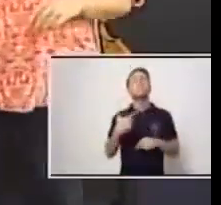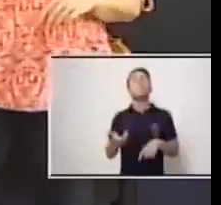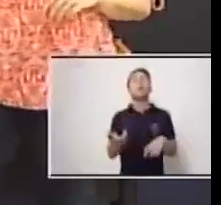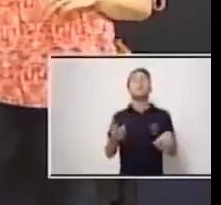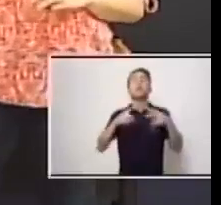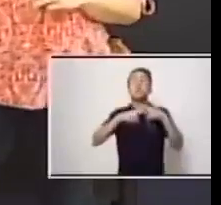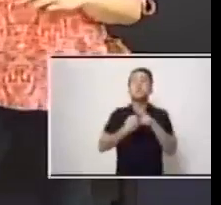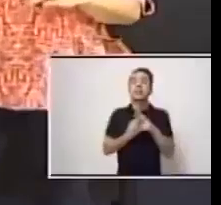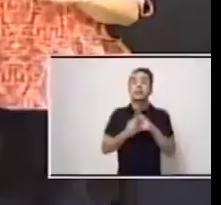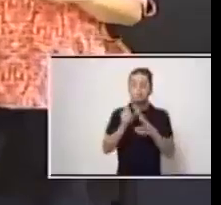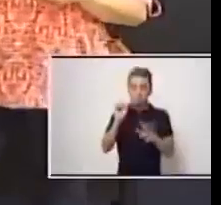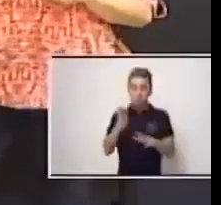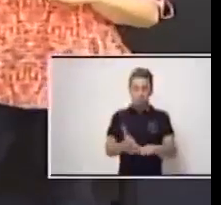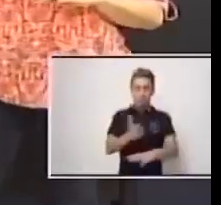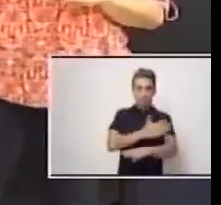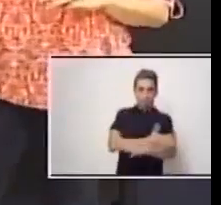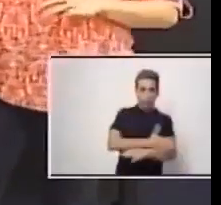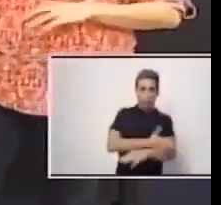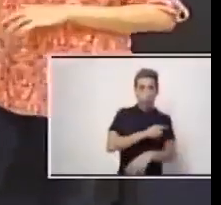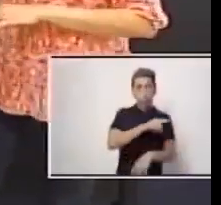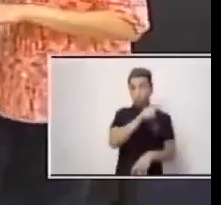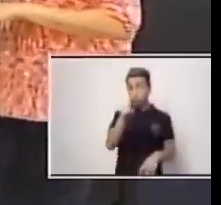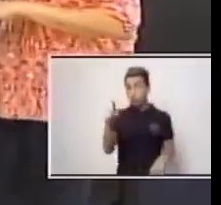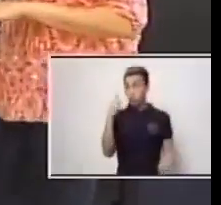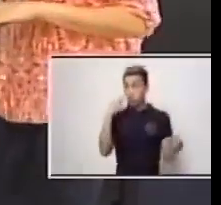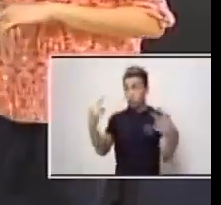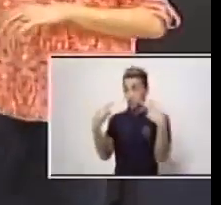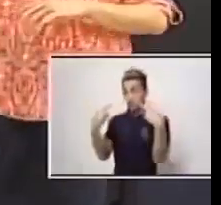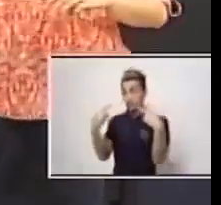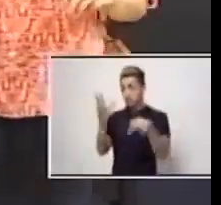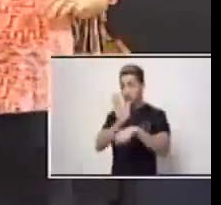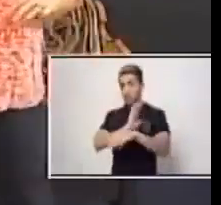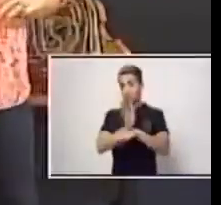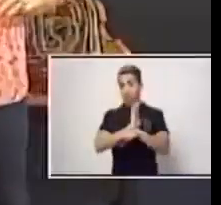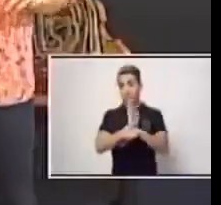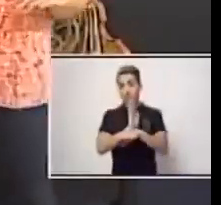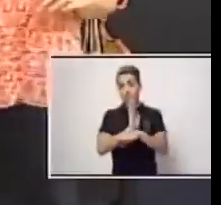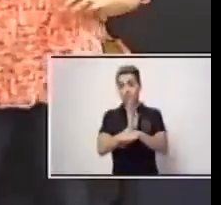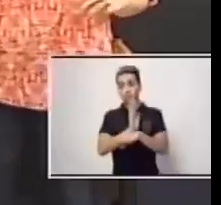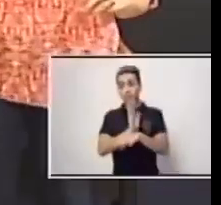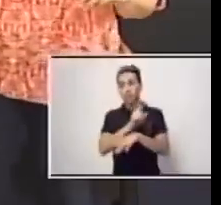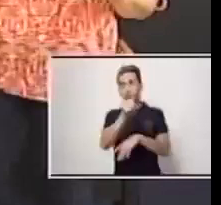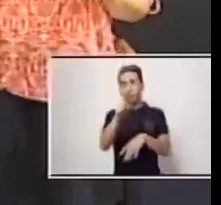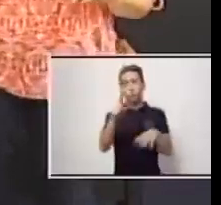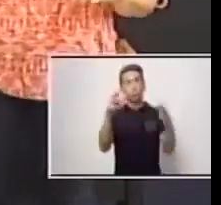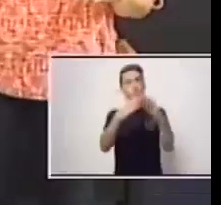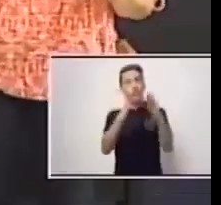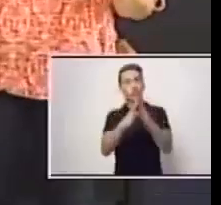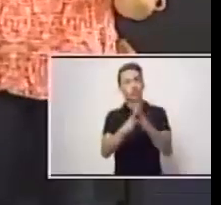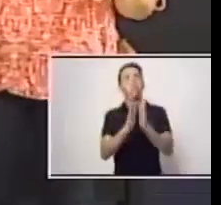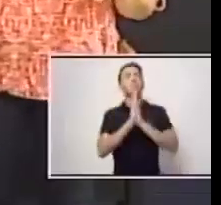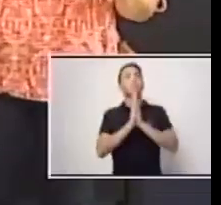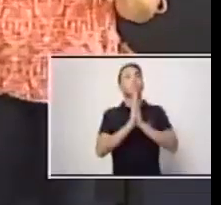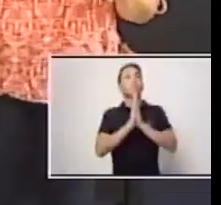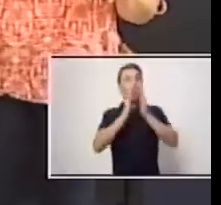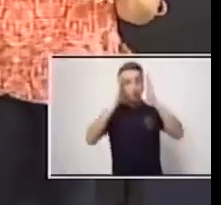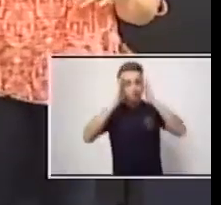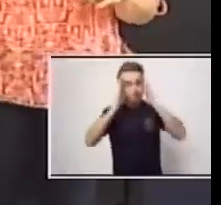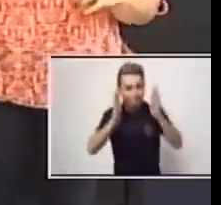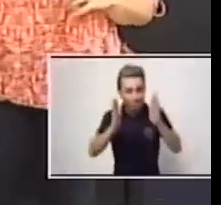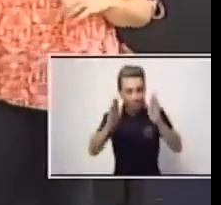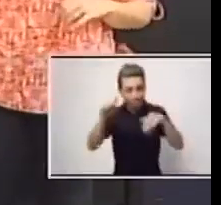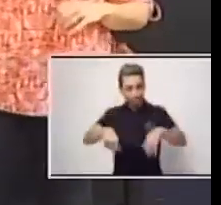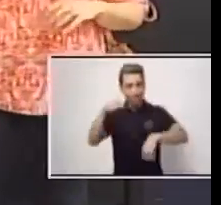algo antes. Necesito que si todos los que estén viendo la televisión, los que estén en casa, todos por favor pongan mi atención en este